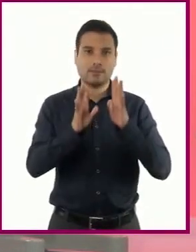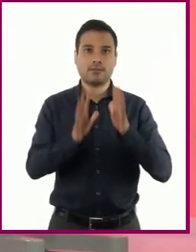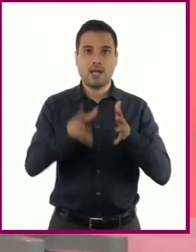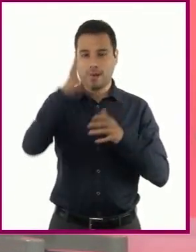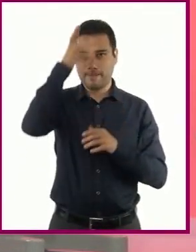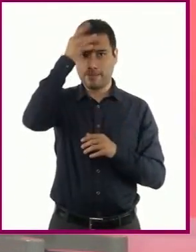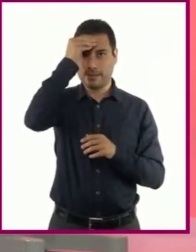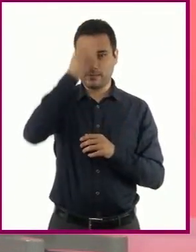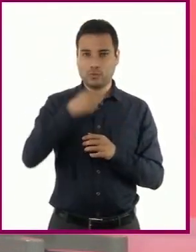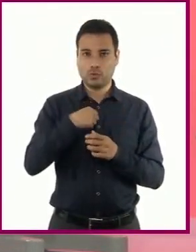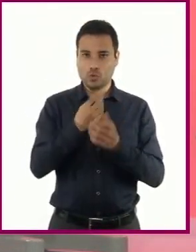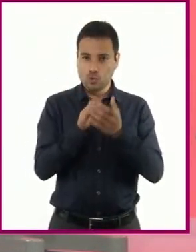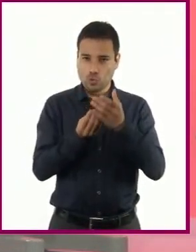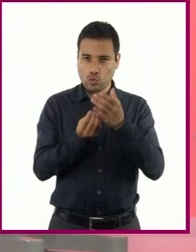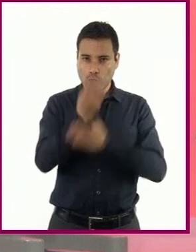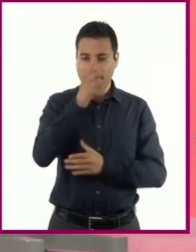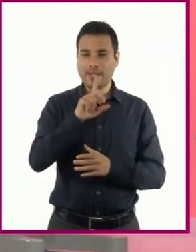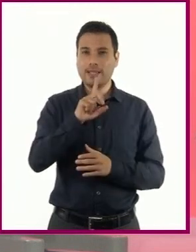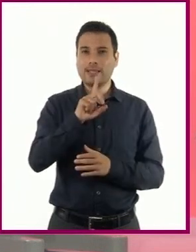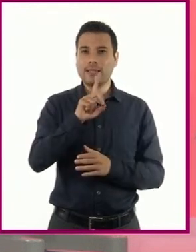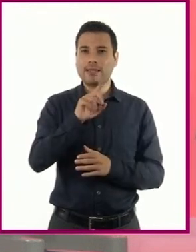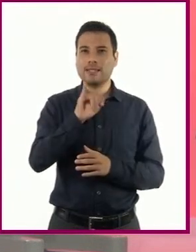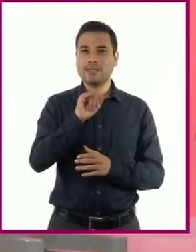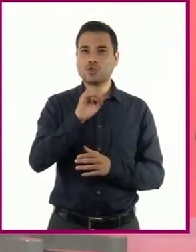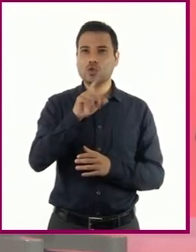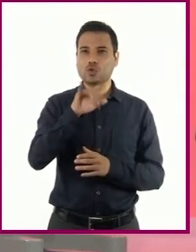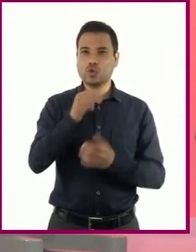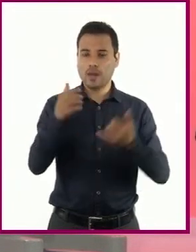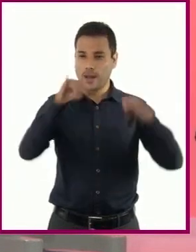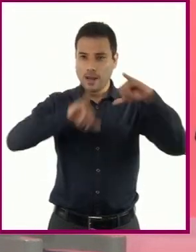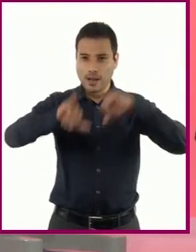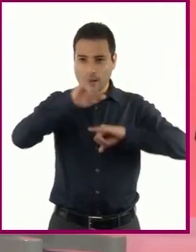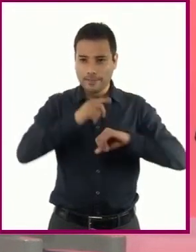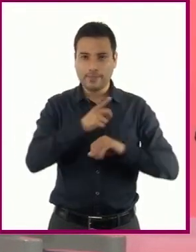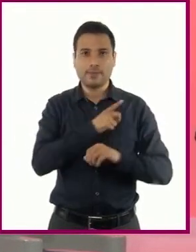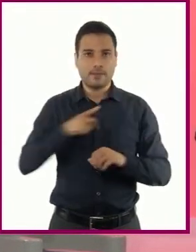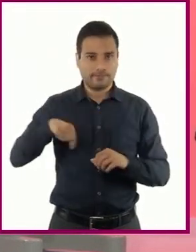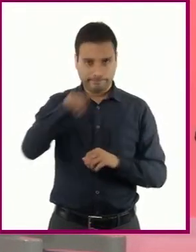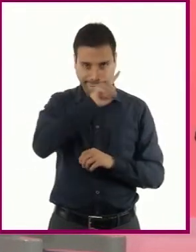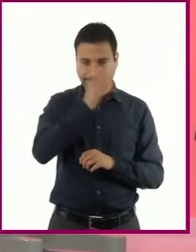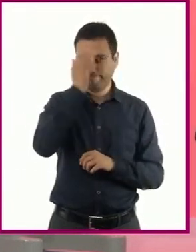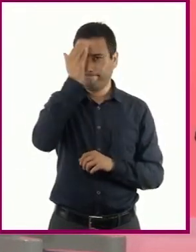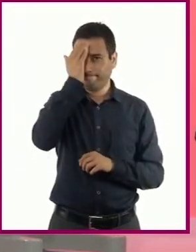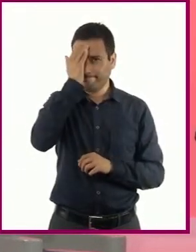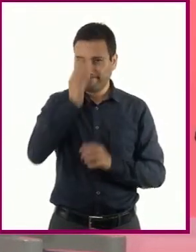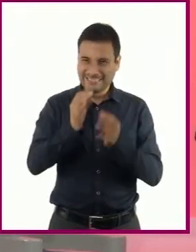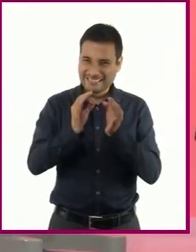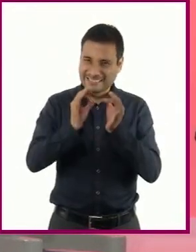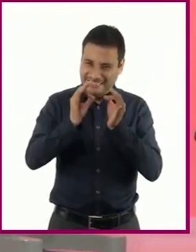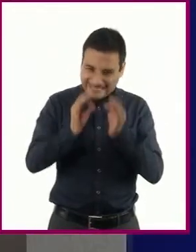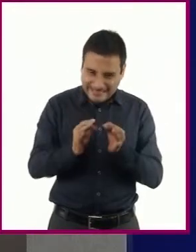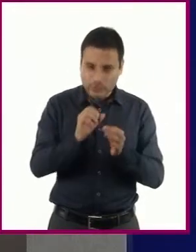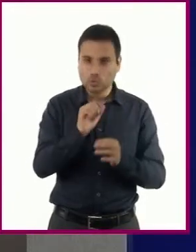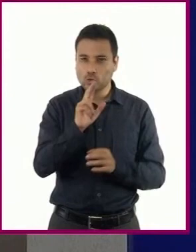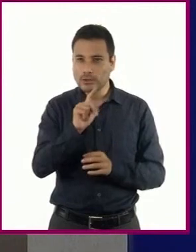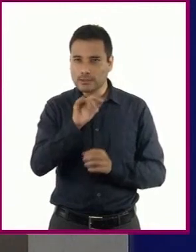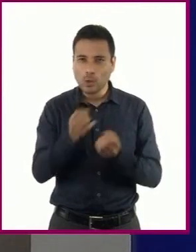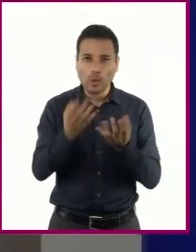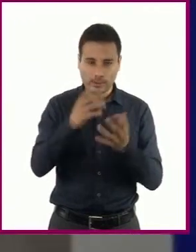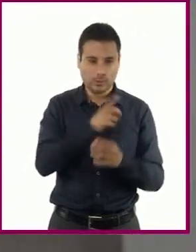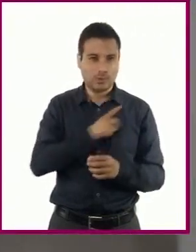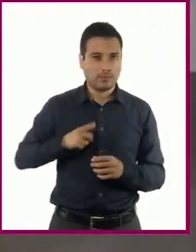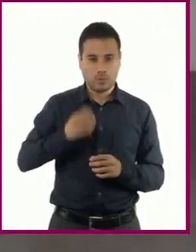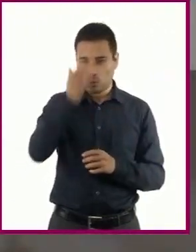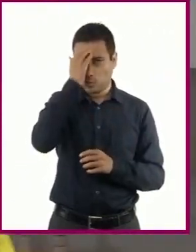preparar disoluciones de concentración exacta es imprescindible conocer la cantidad de sustancia.